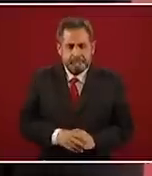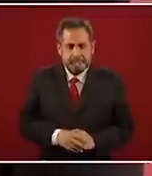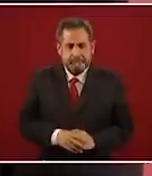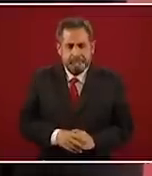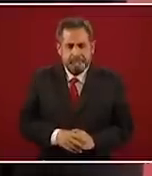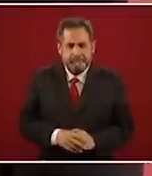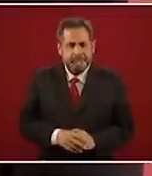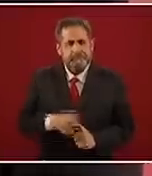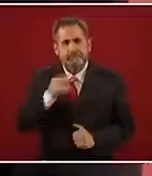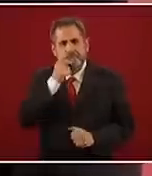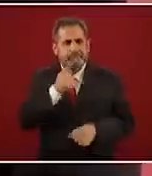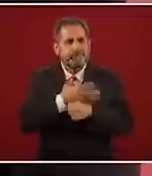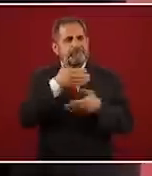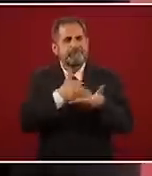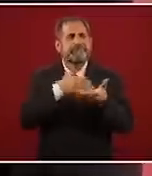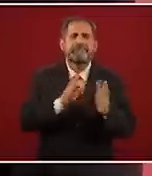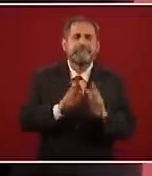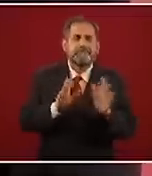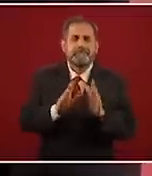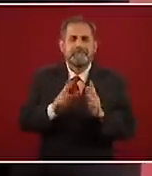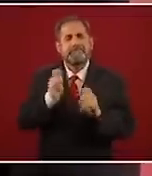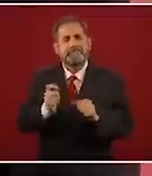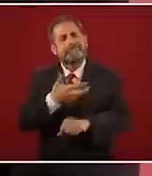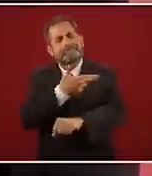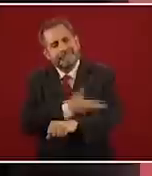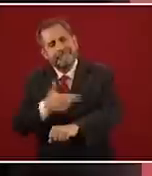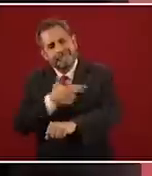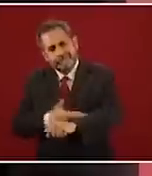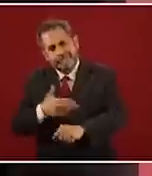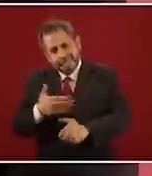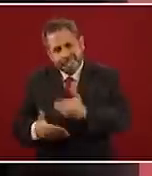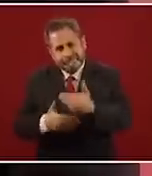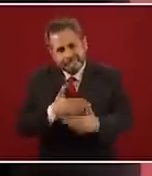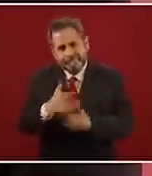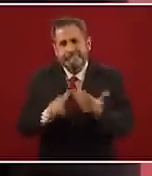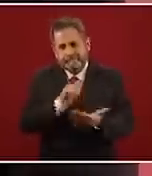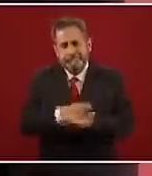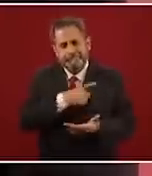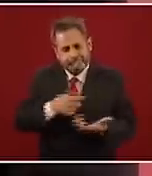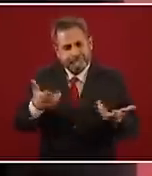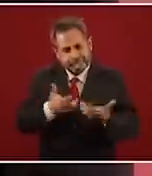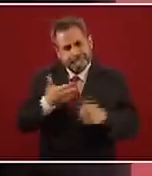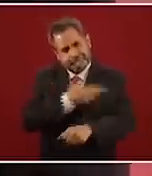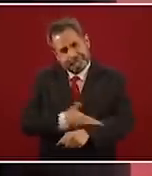yo no diría obstáculos, sino procedimientos legales que se tienen que